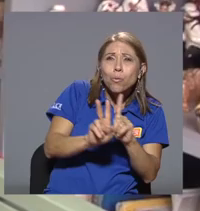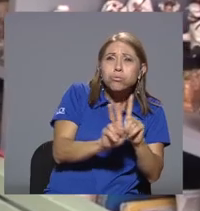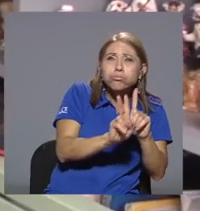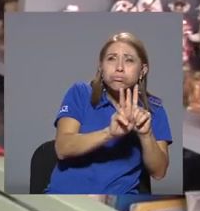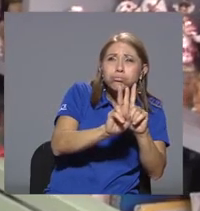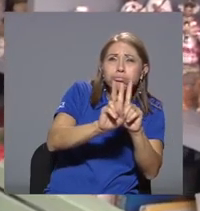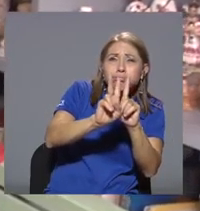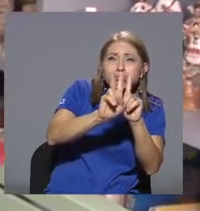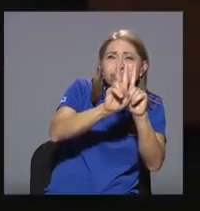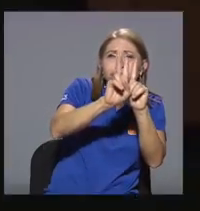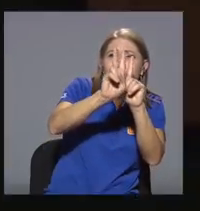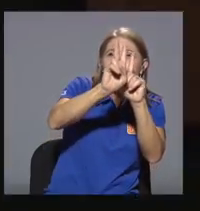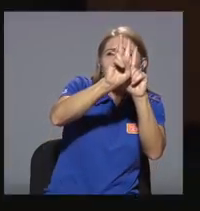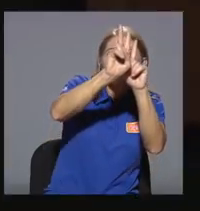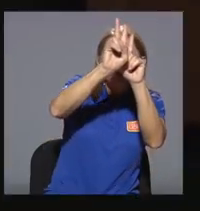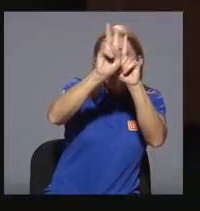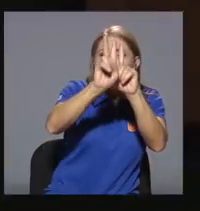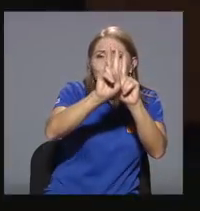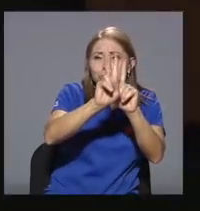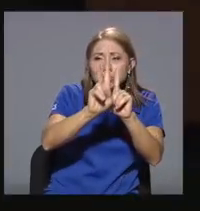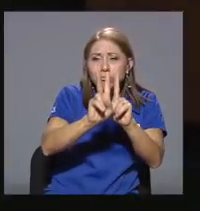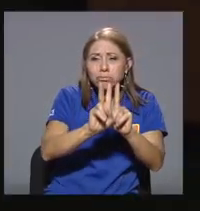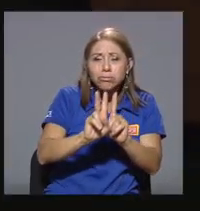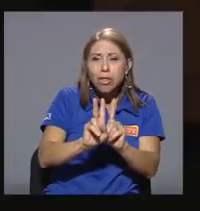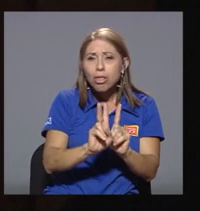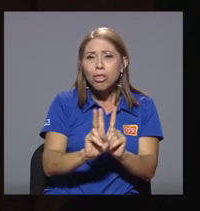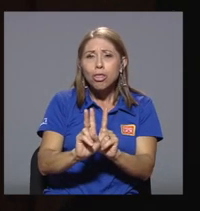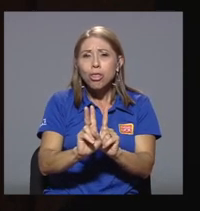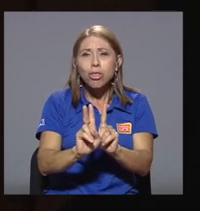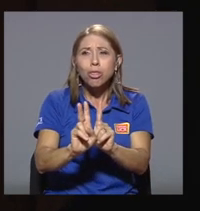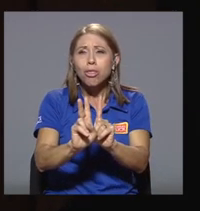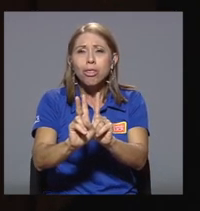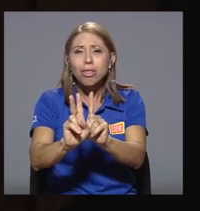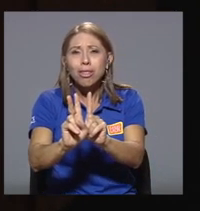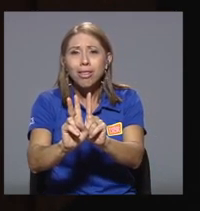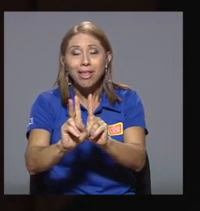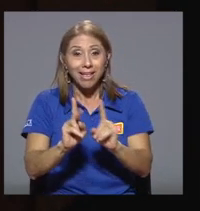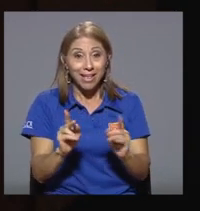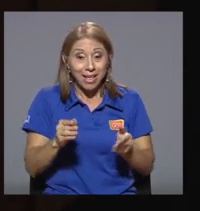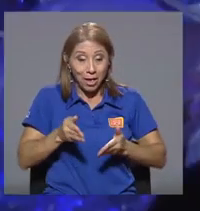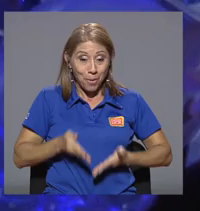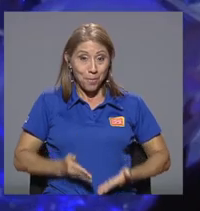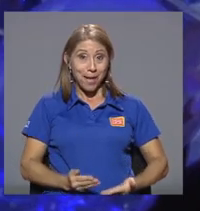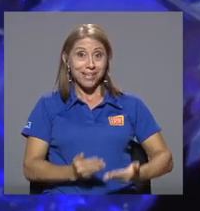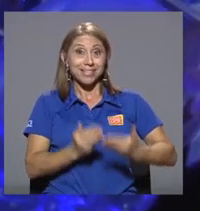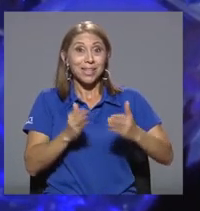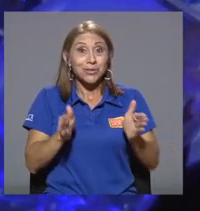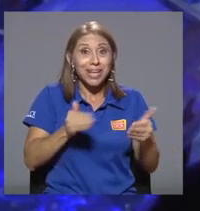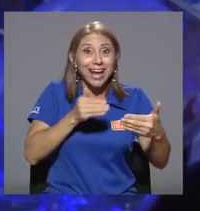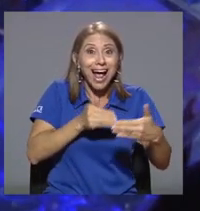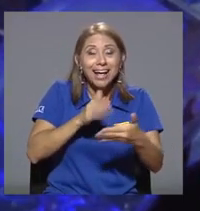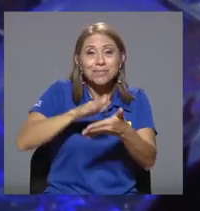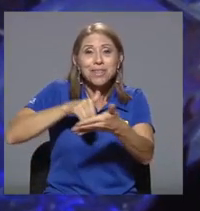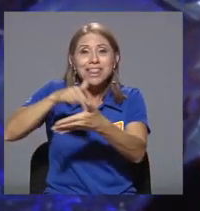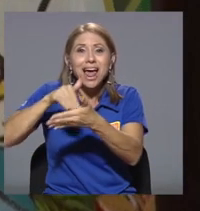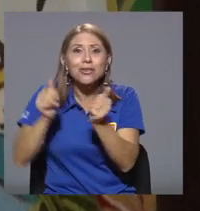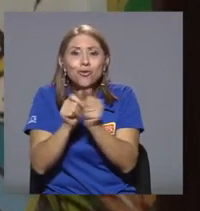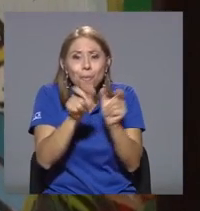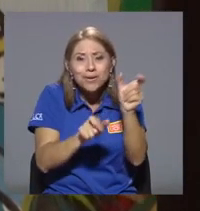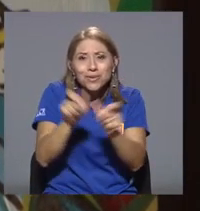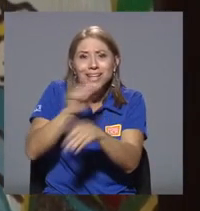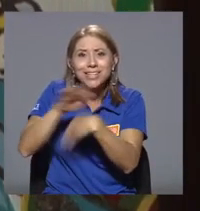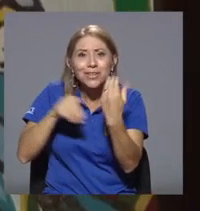y llanuras interminables. Pasitos en cajas pintados y con personajes de todos los